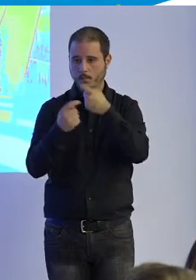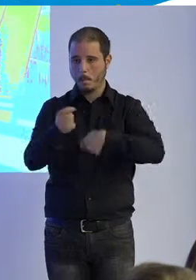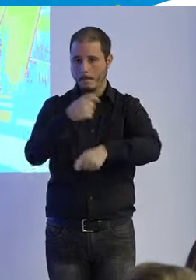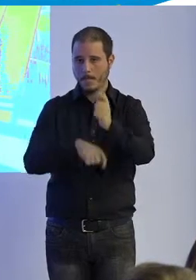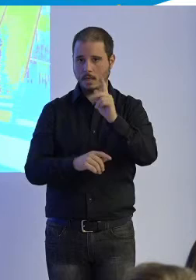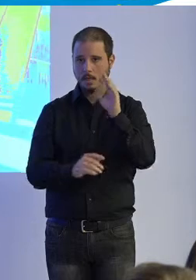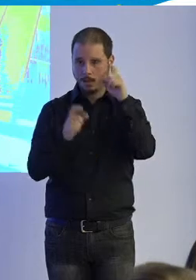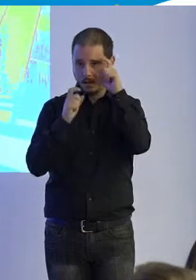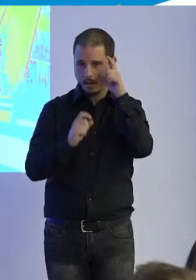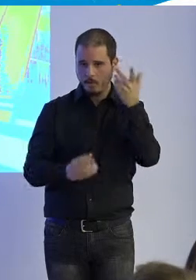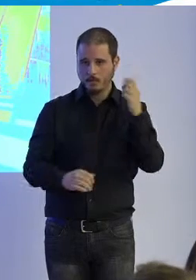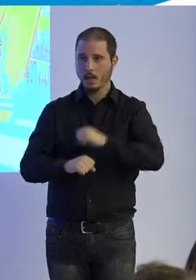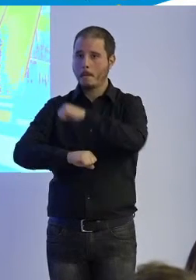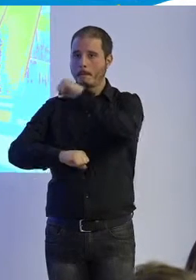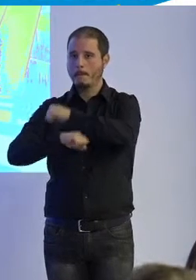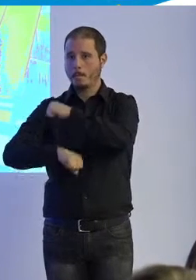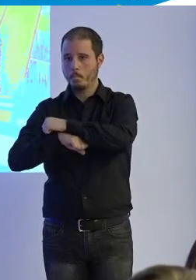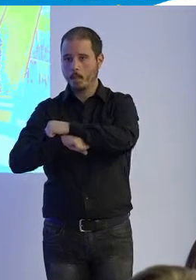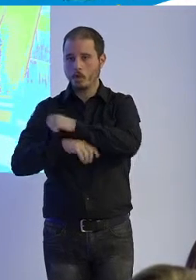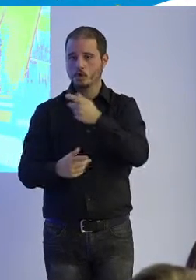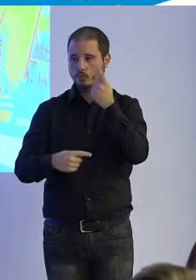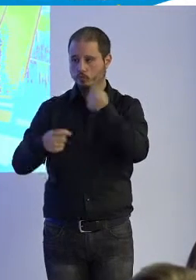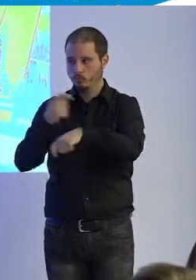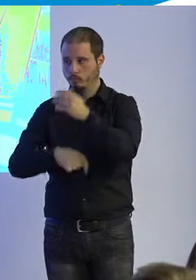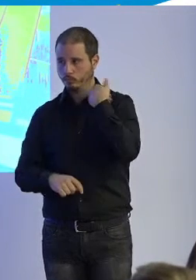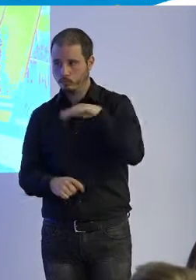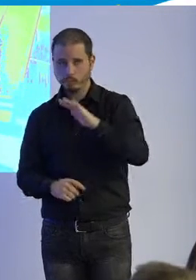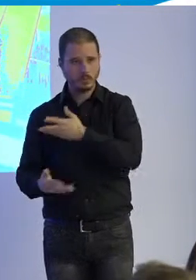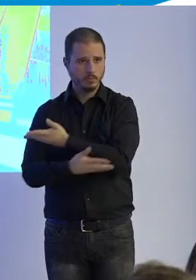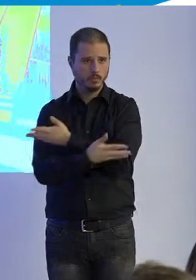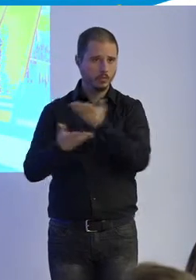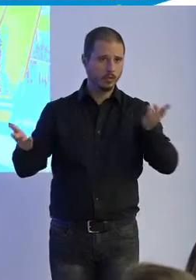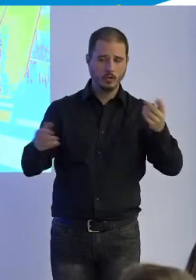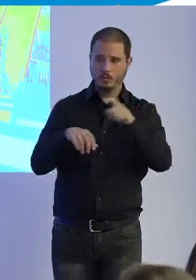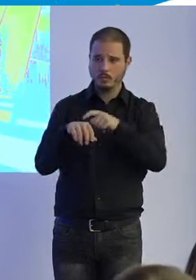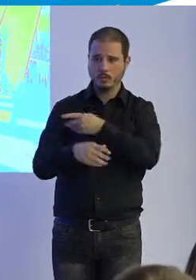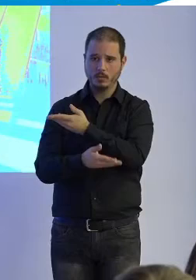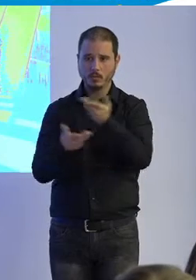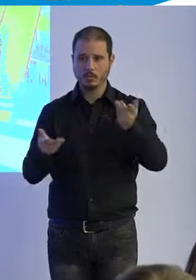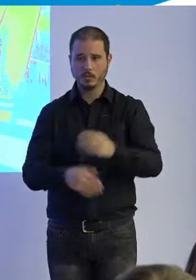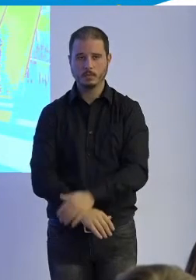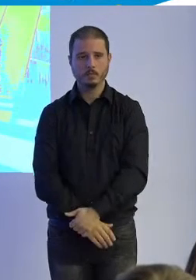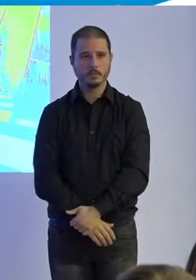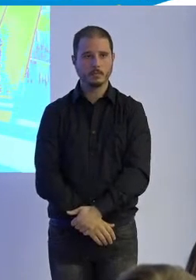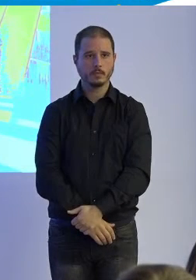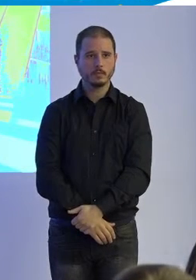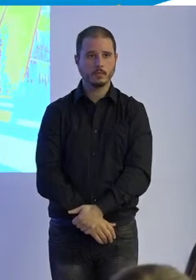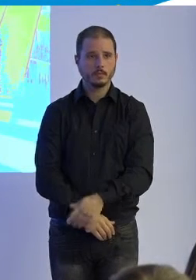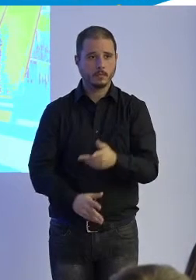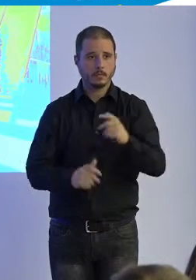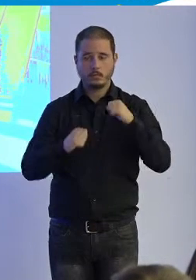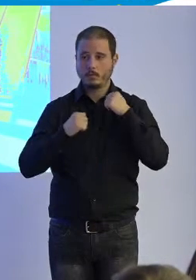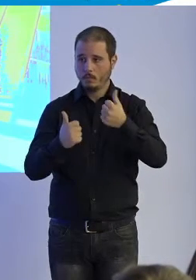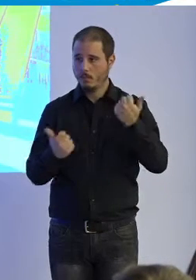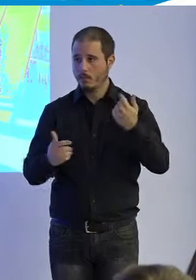sacado las suyas, las HoloLens, todo el mundo está con este tipo de cosas. Entonces, empiezan a generarse las condiciones